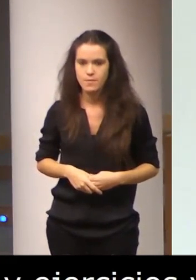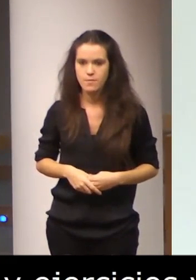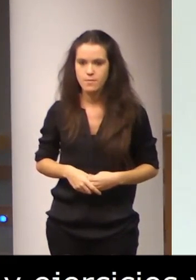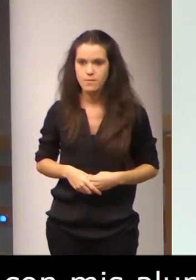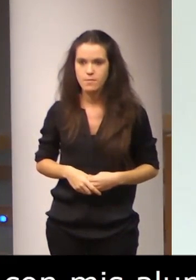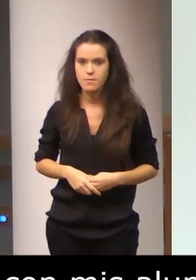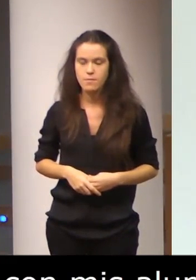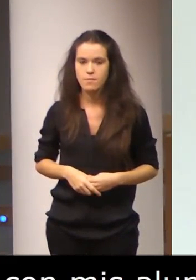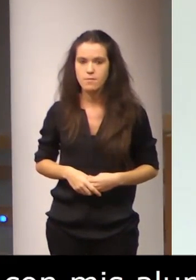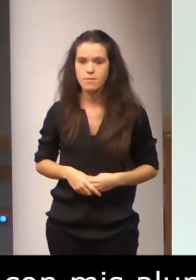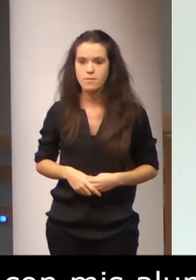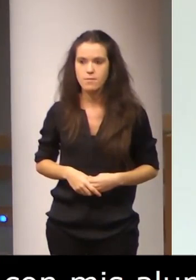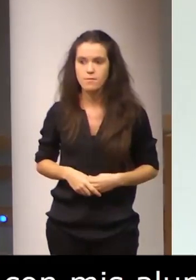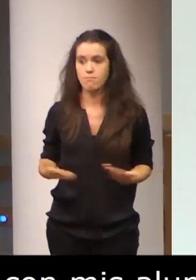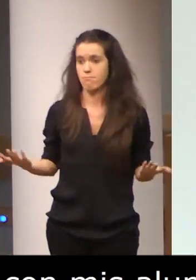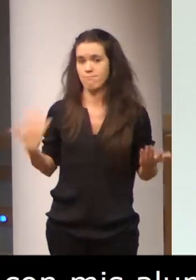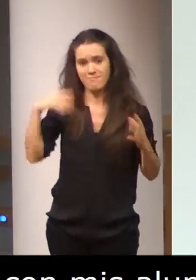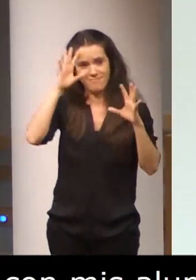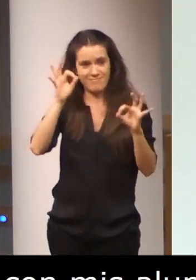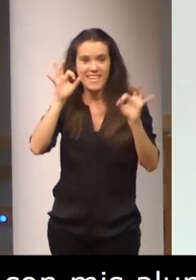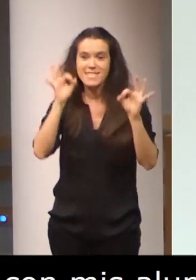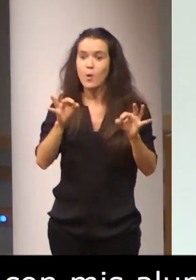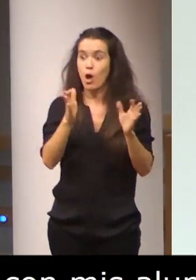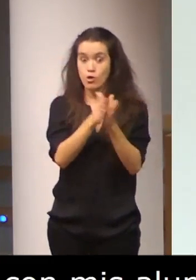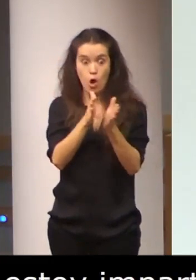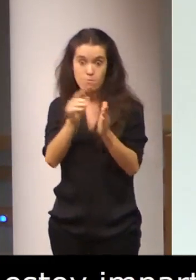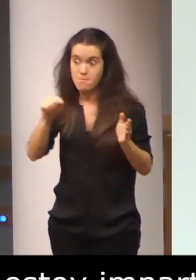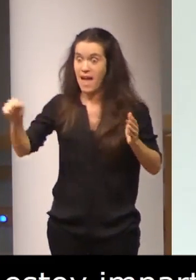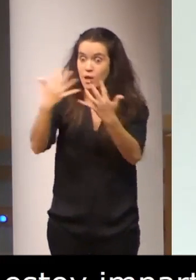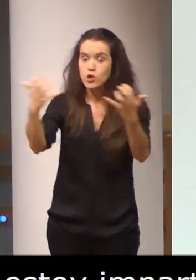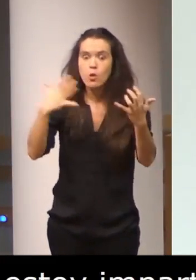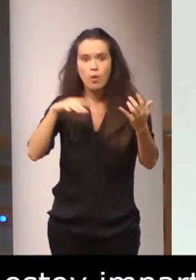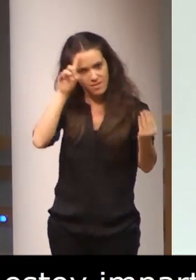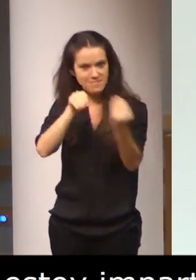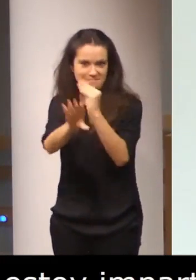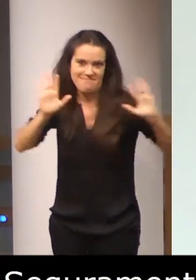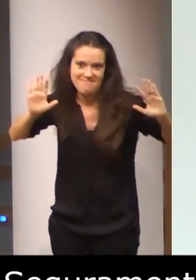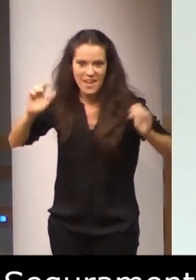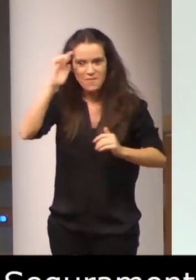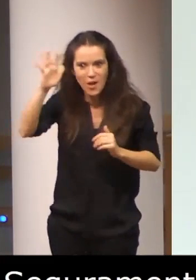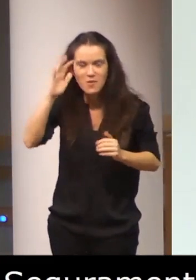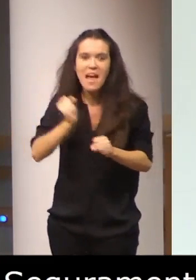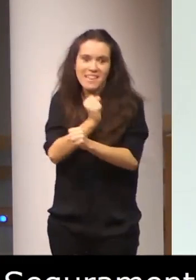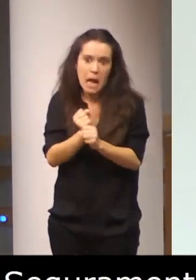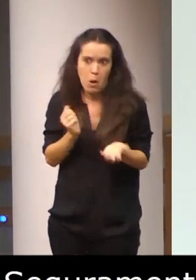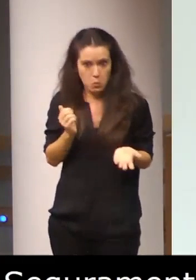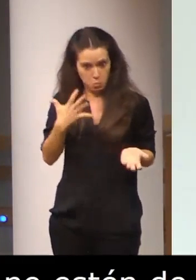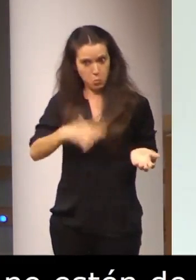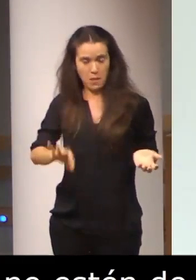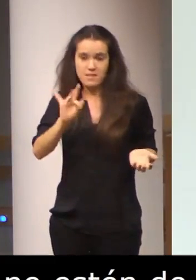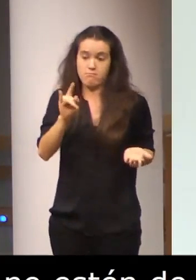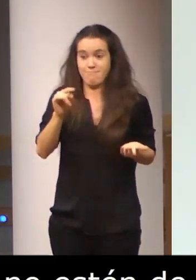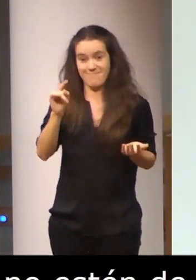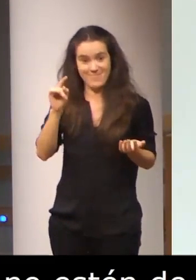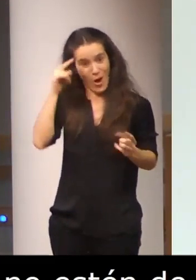Claro, ni qué decir tiene que seguramente muchos de mis compañeros no estén de acuerdo con mi forma de pensar ni de trabajar. Pero bueno, para eso también están